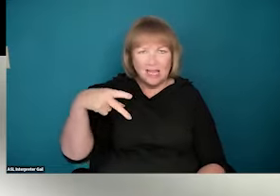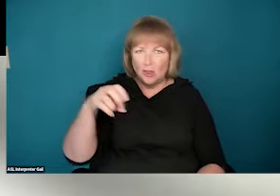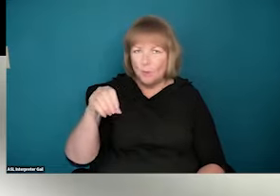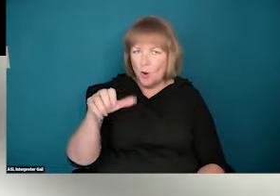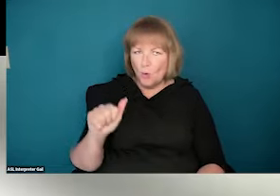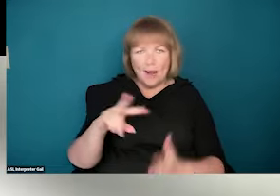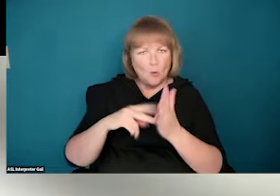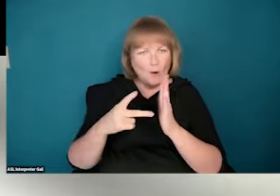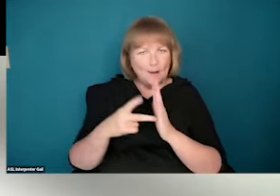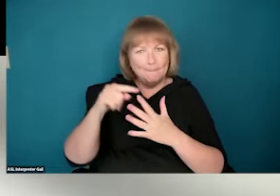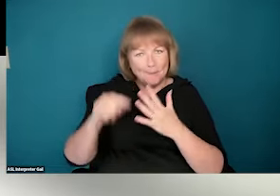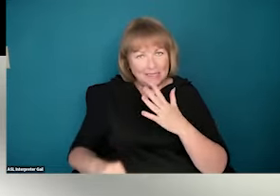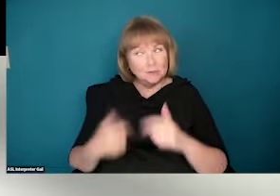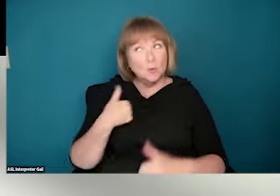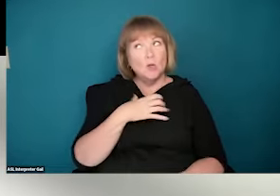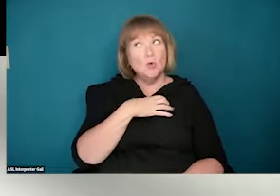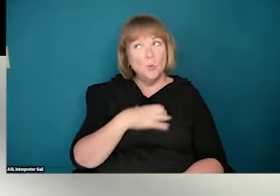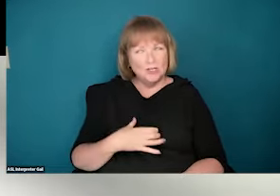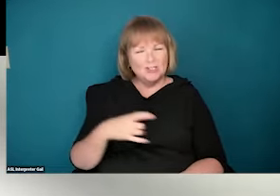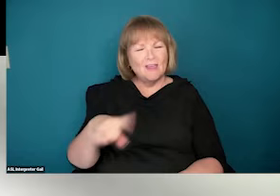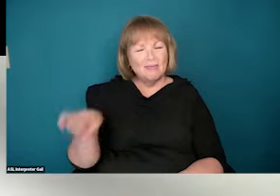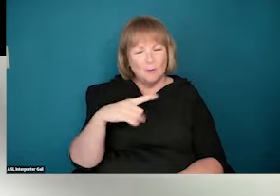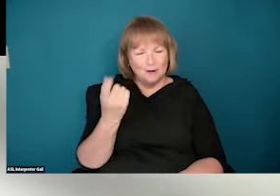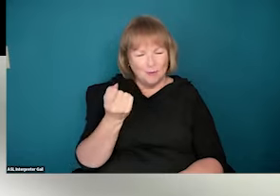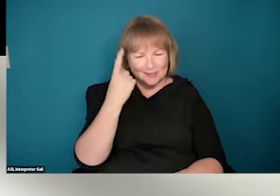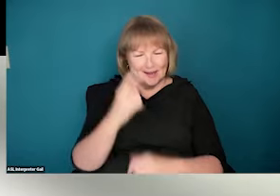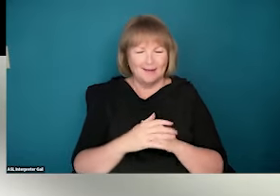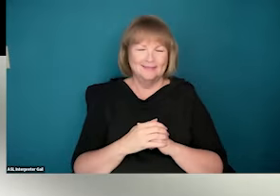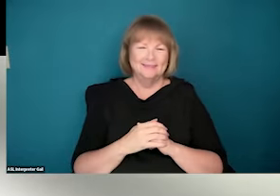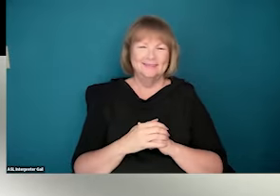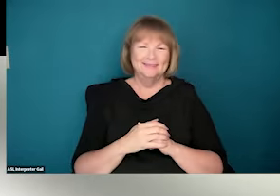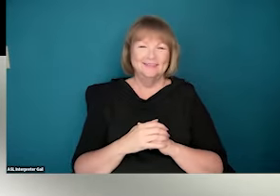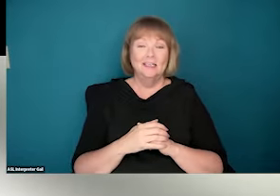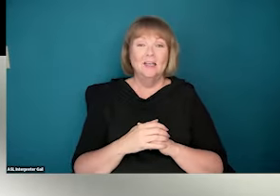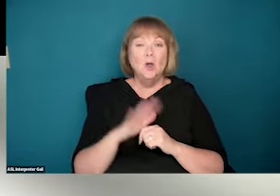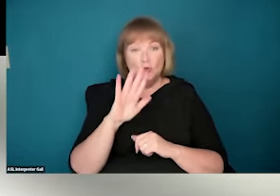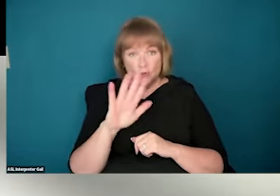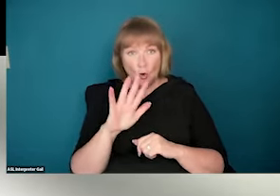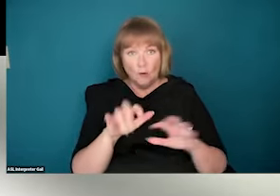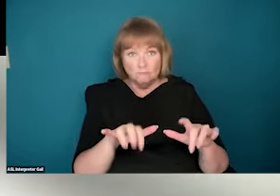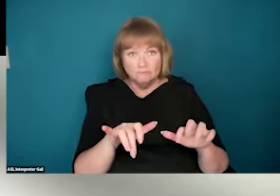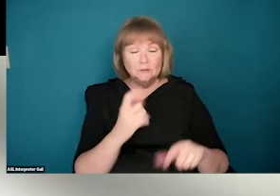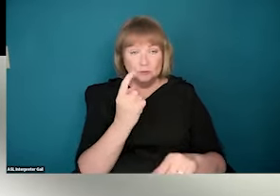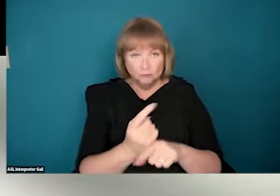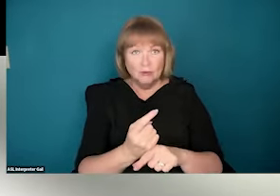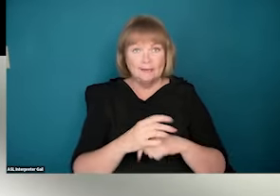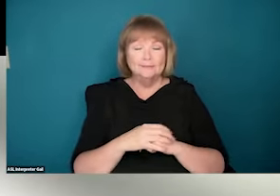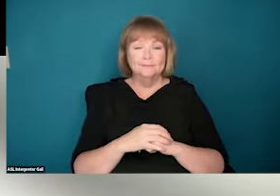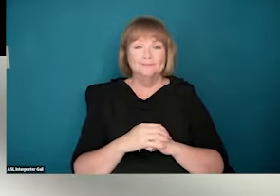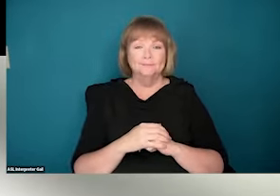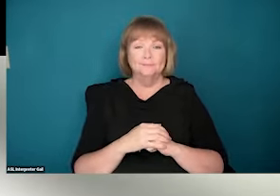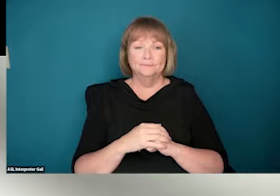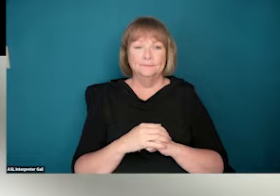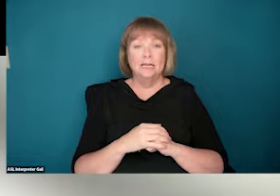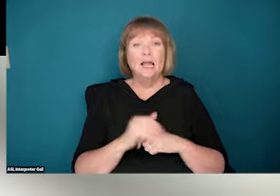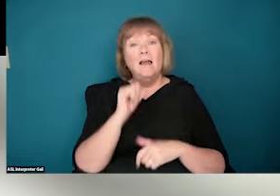personas que trabajan en la salud, en las instituciones, hospitales, clínicas, etcétera, que no tienen ni idea ni el mayor ni entendimiento